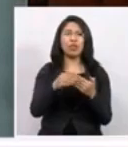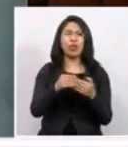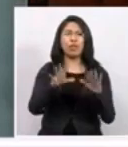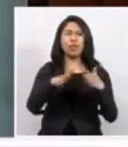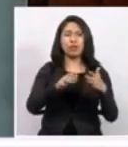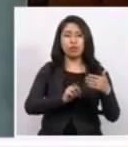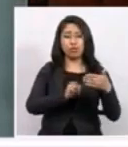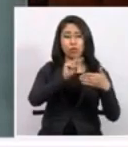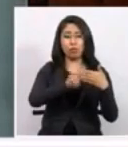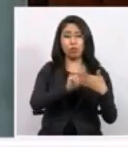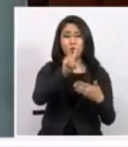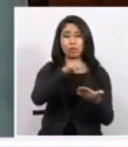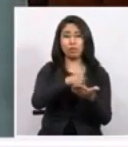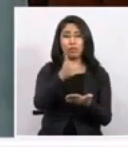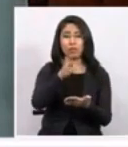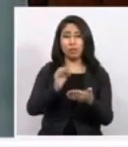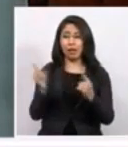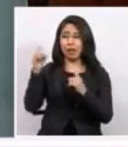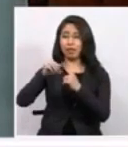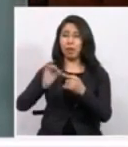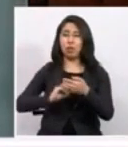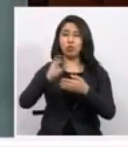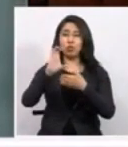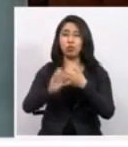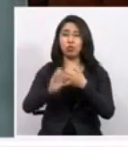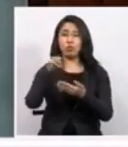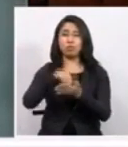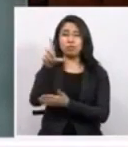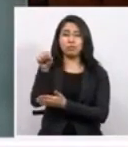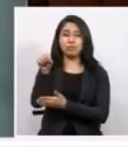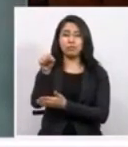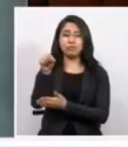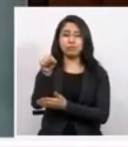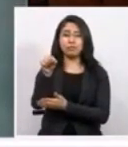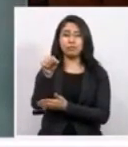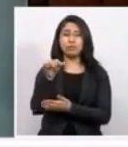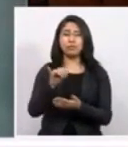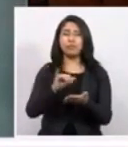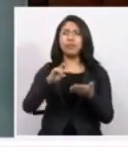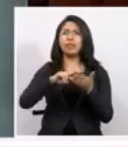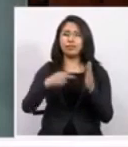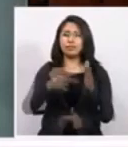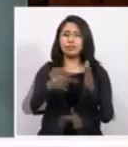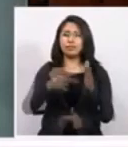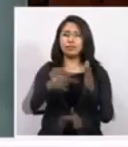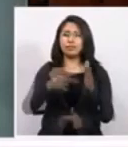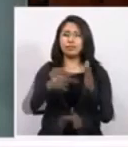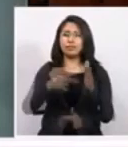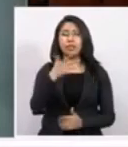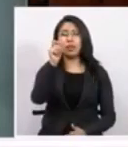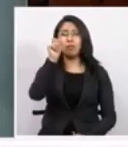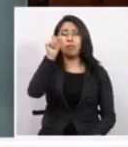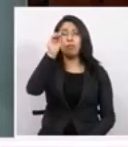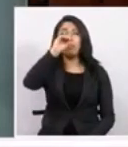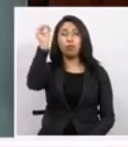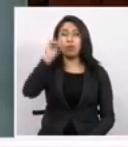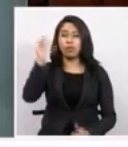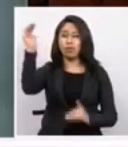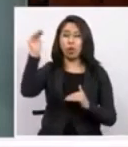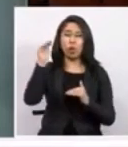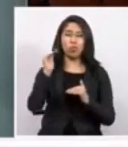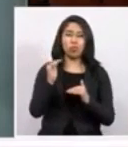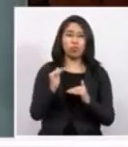noviembre de 2019 y octubre de 2020, lo que representa una caída del 13%